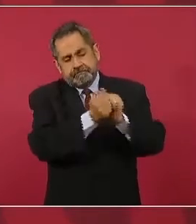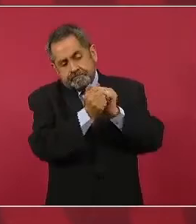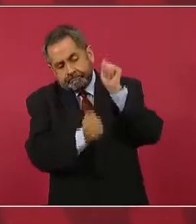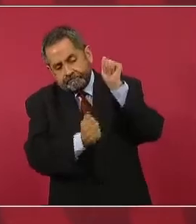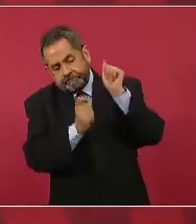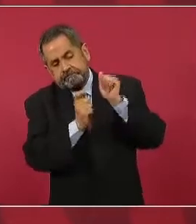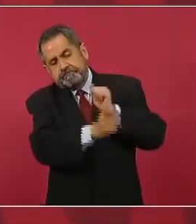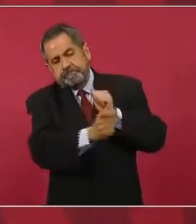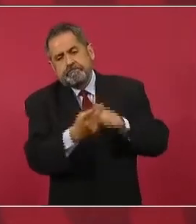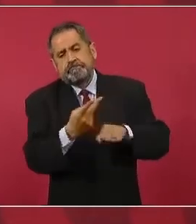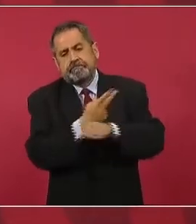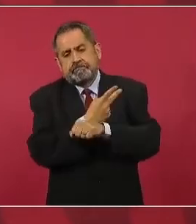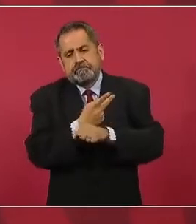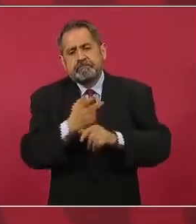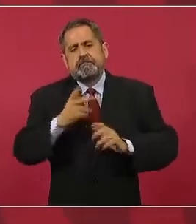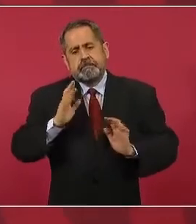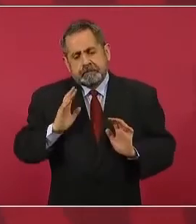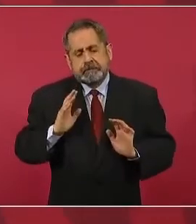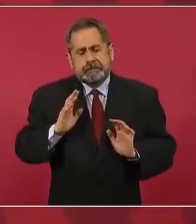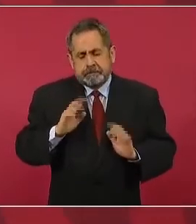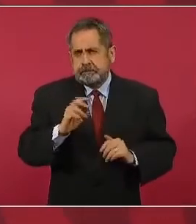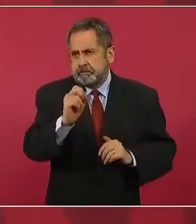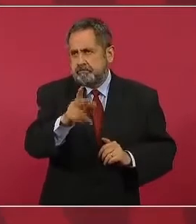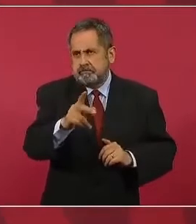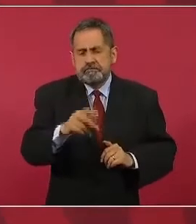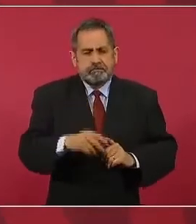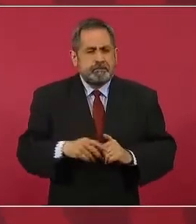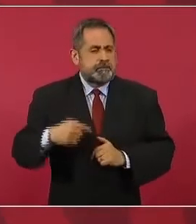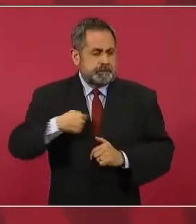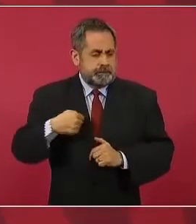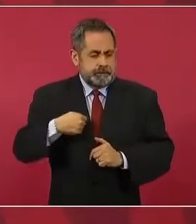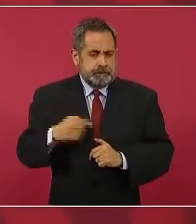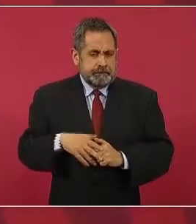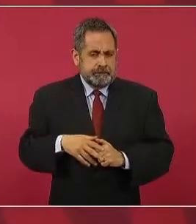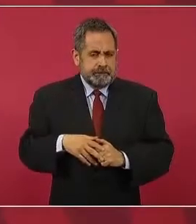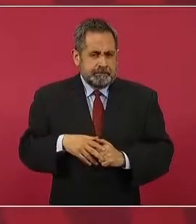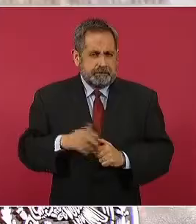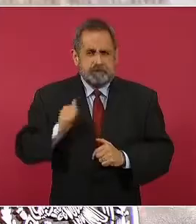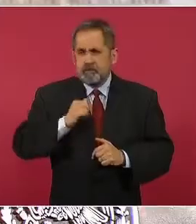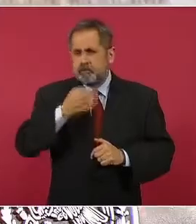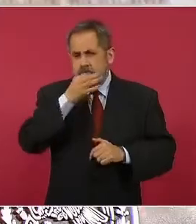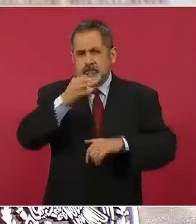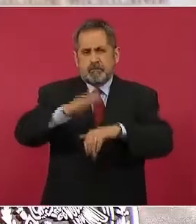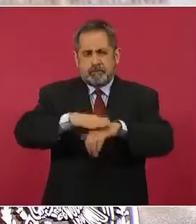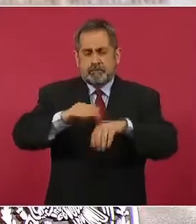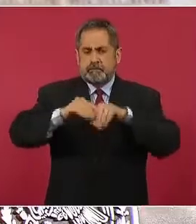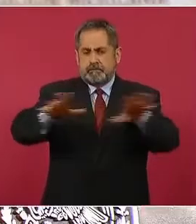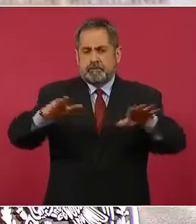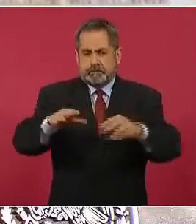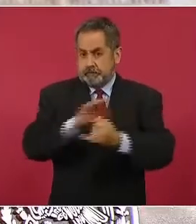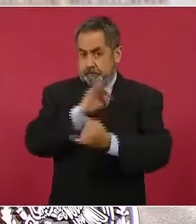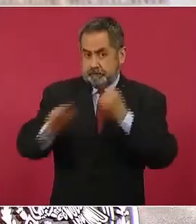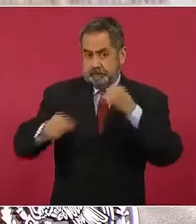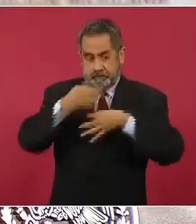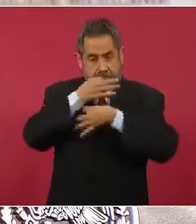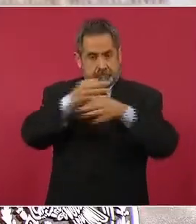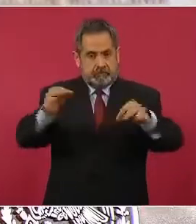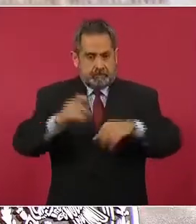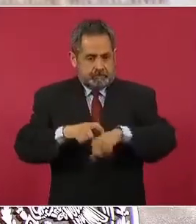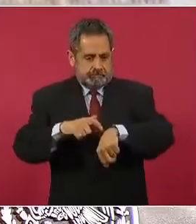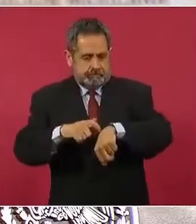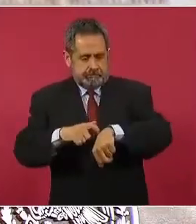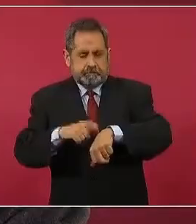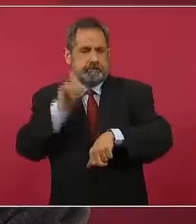a niñas, niños huérfanos y que incluso participan